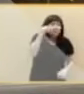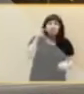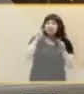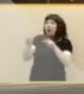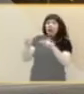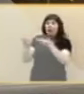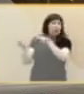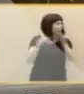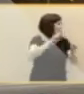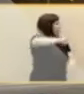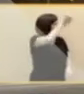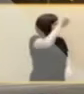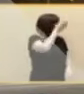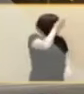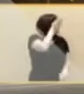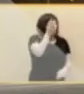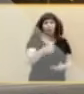Palomino,